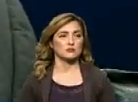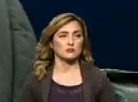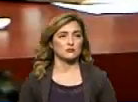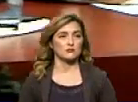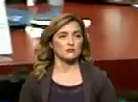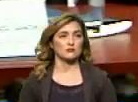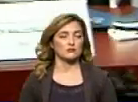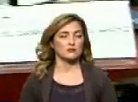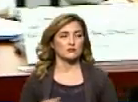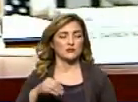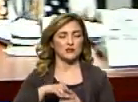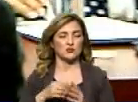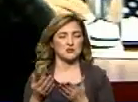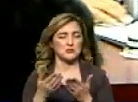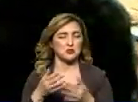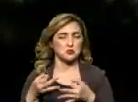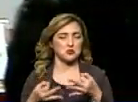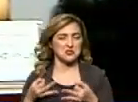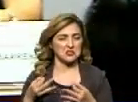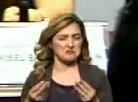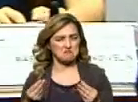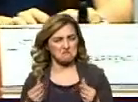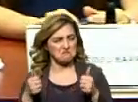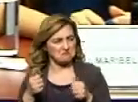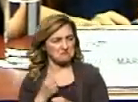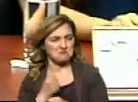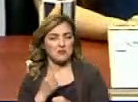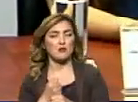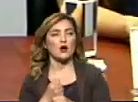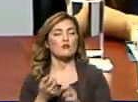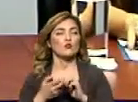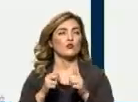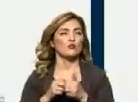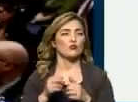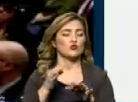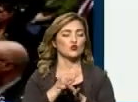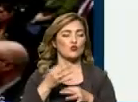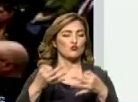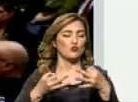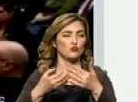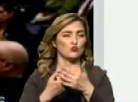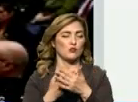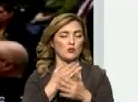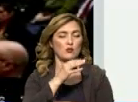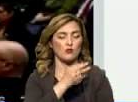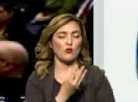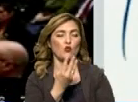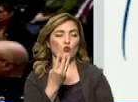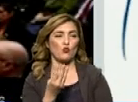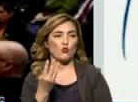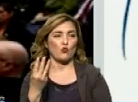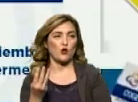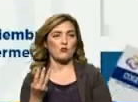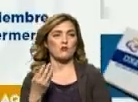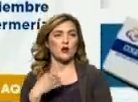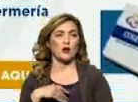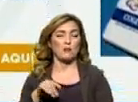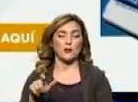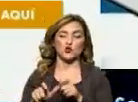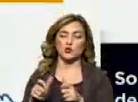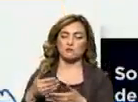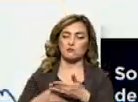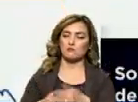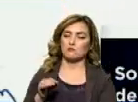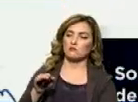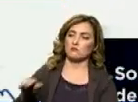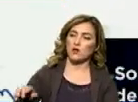servicio de justicia. Ante estas problemáticas, la función judicial implementó un nuevo módulo web de citaciones judiciales para que